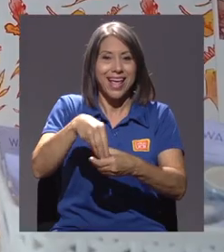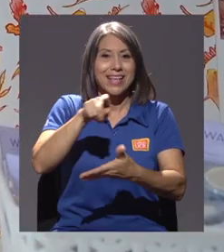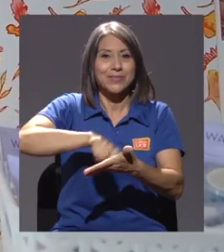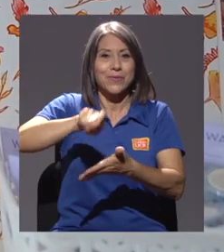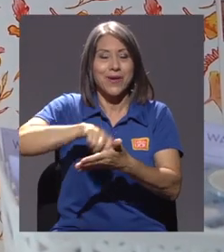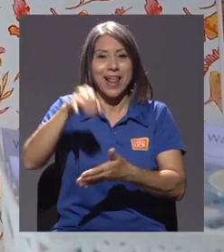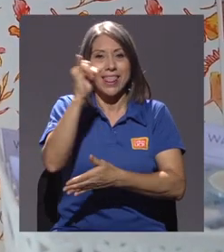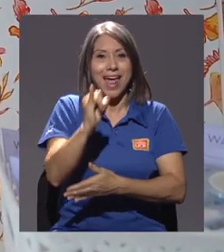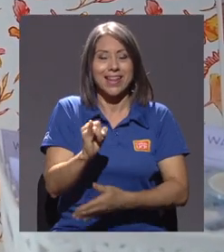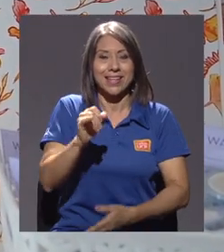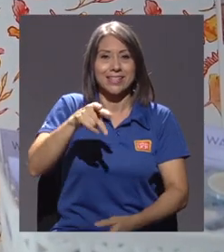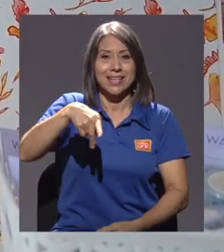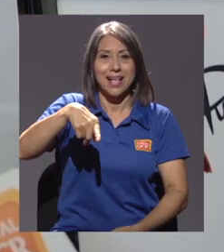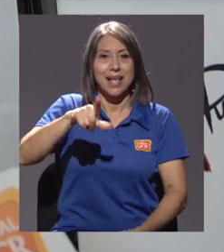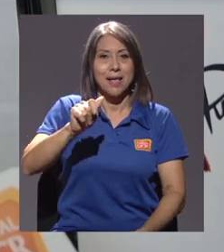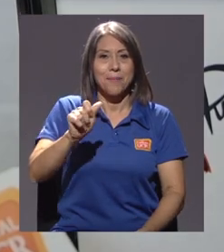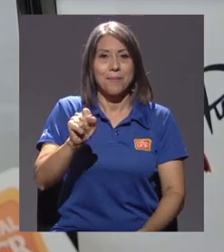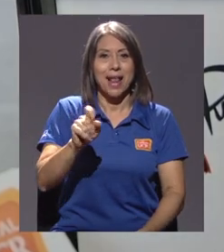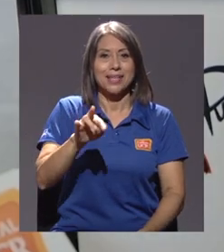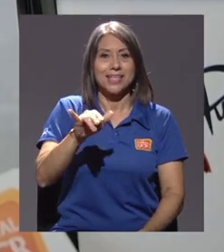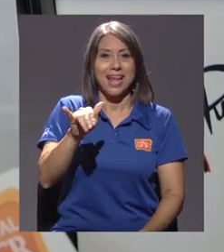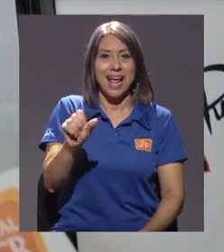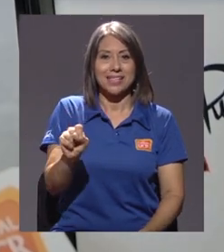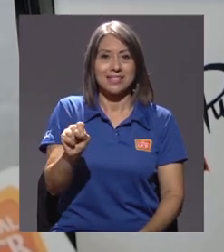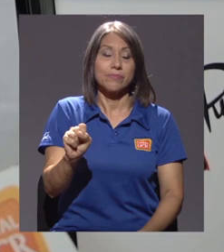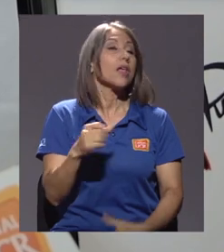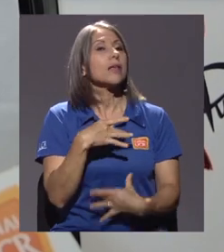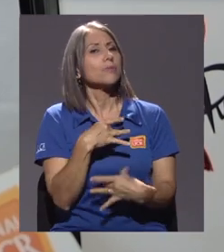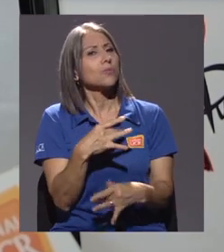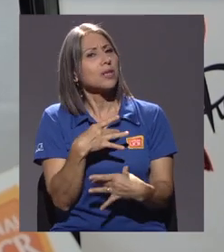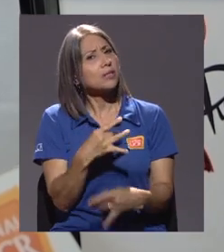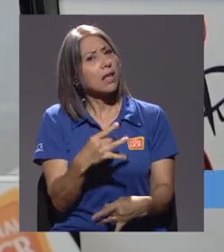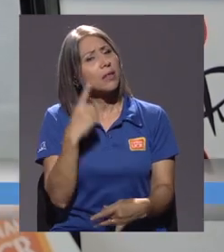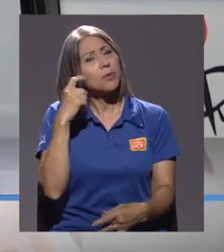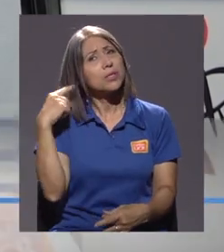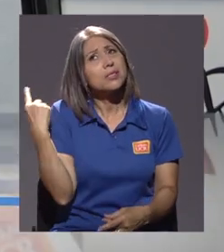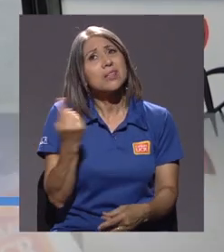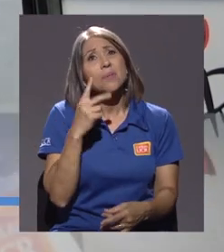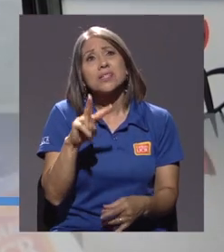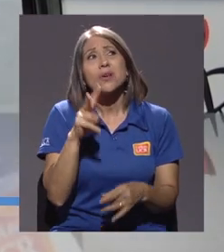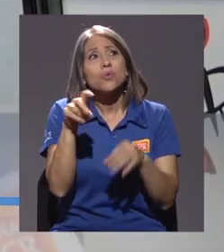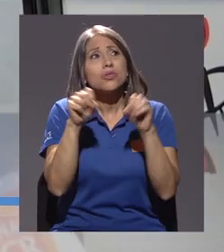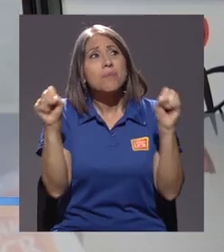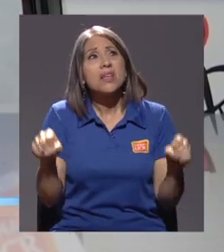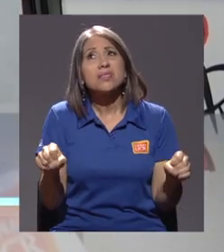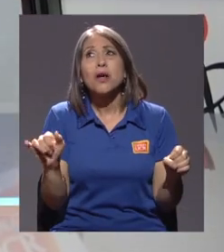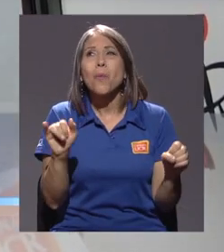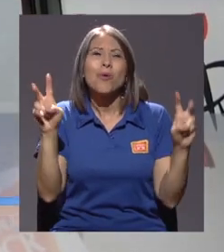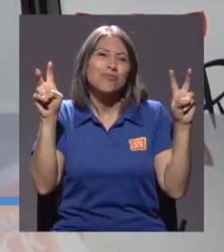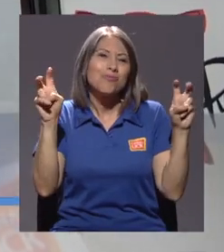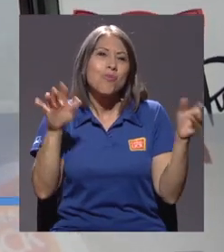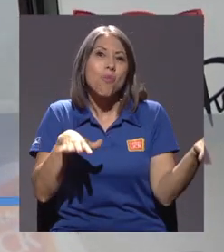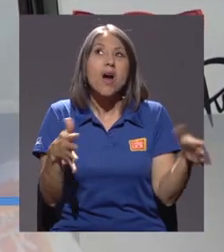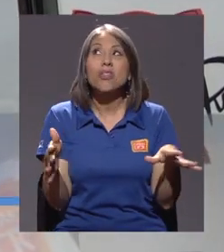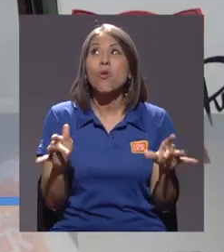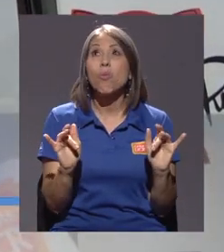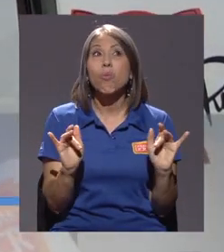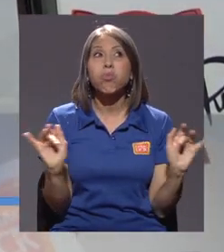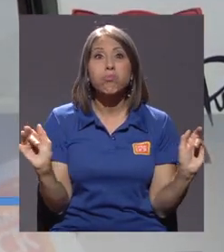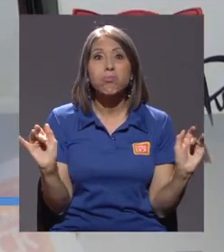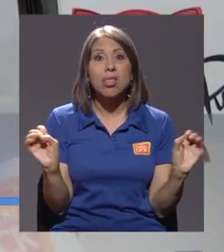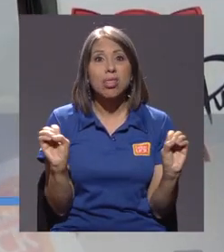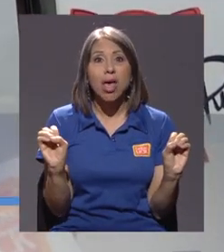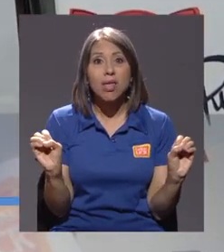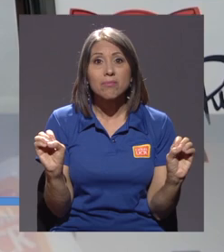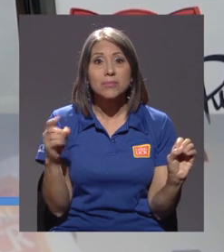Plásticas. Me parece muy interesante porque normalmente el segundo semestre es como muy muerto, no tiene nada, todo se concentra